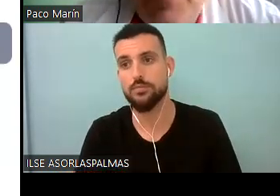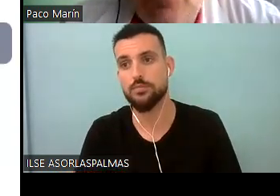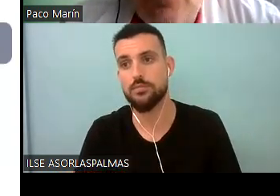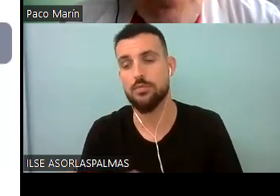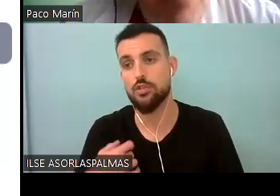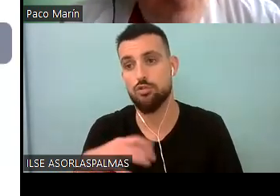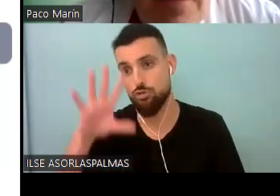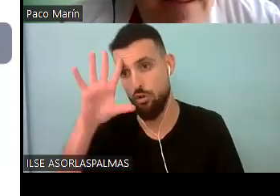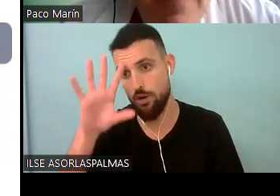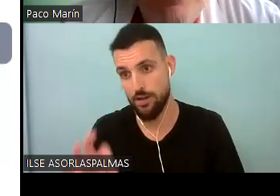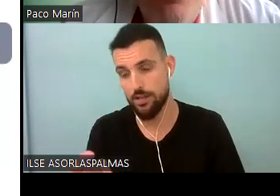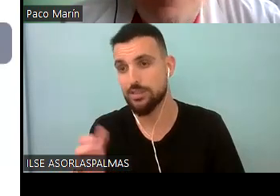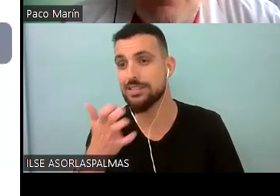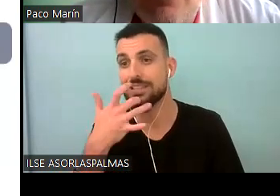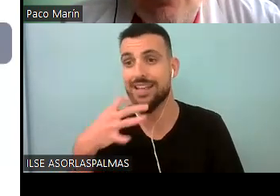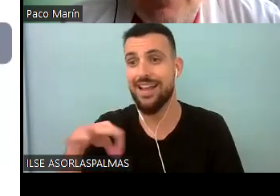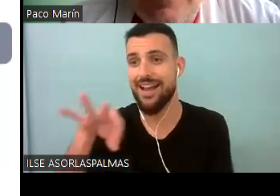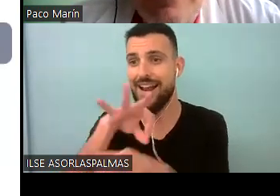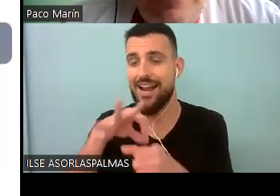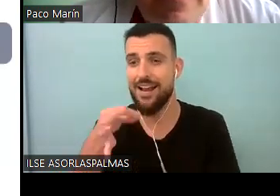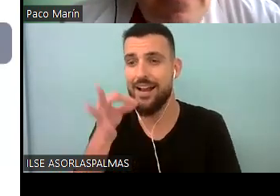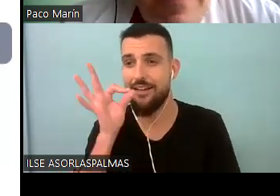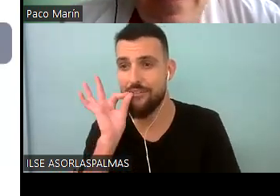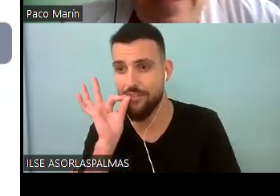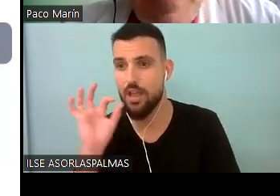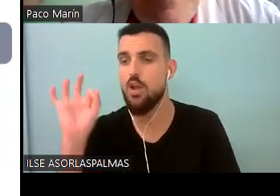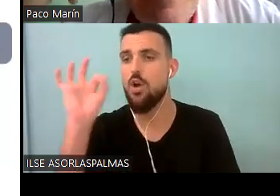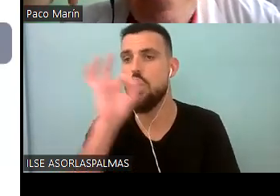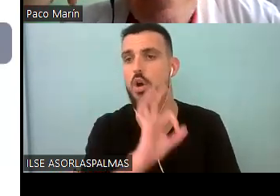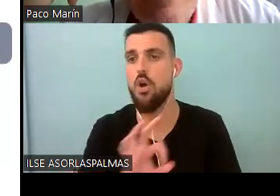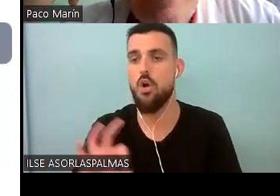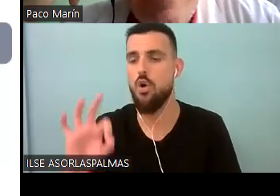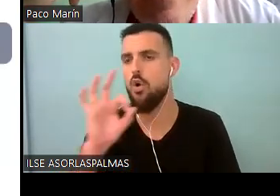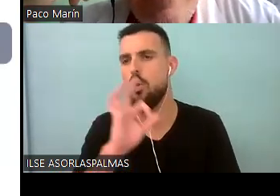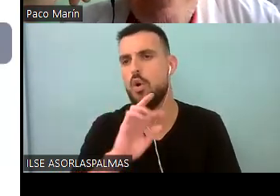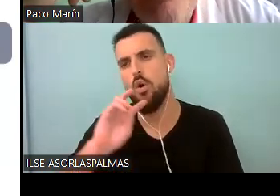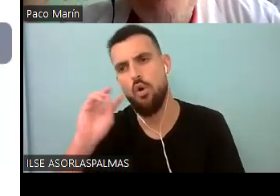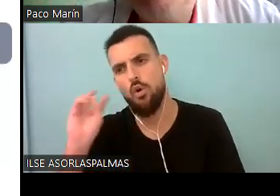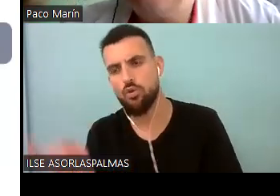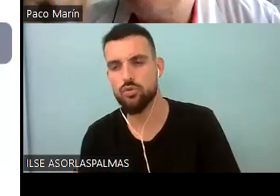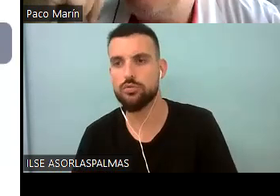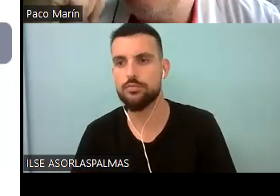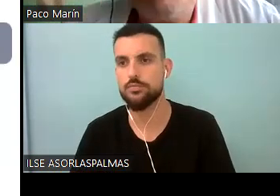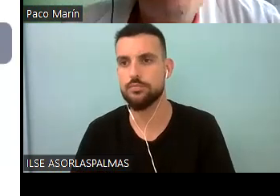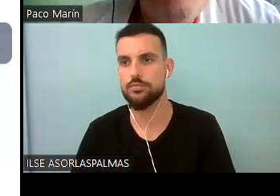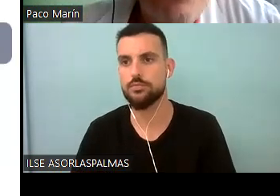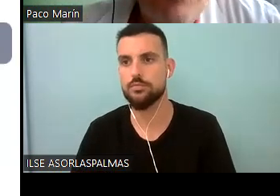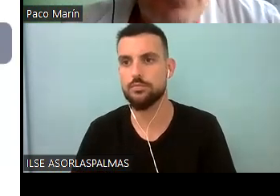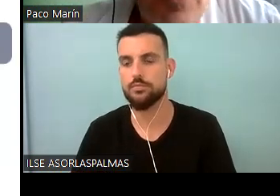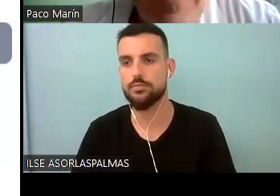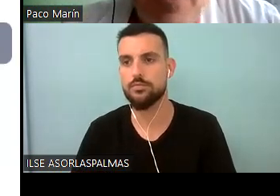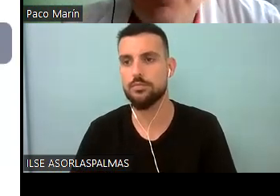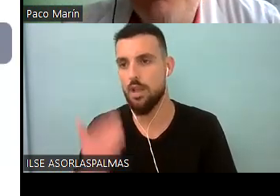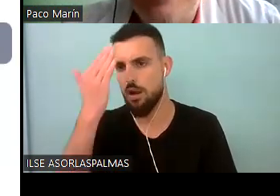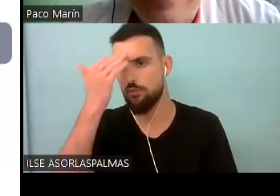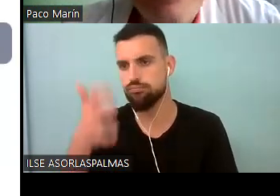si tomamos café, si tomamos a nivel de rendimiento intelectual, yo creo